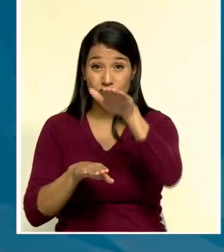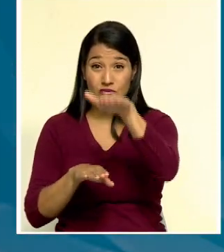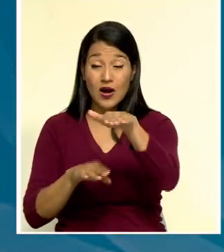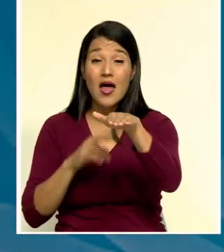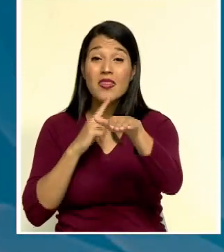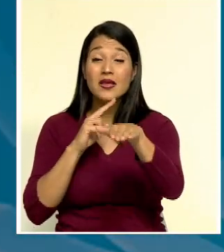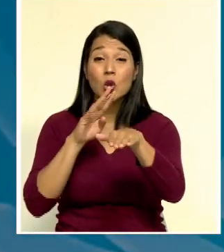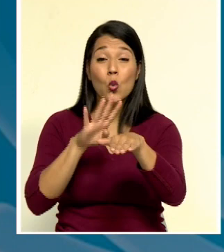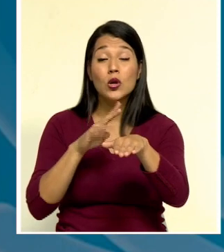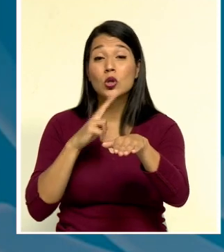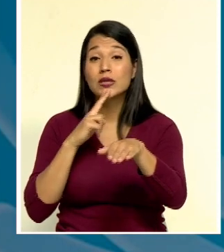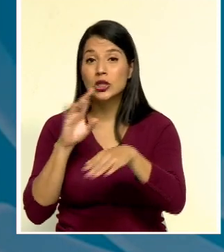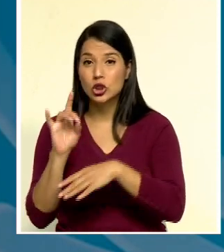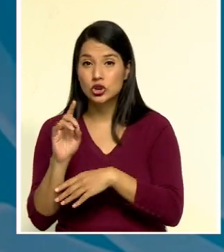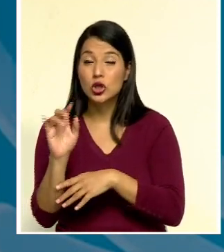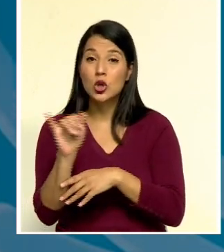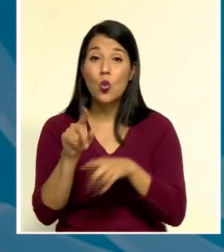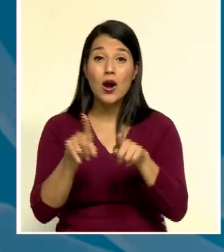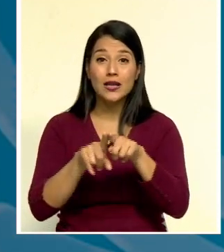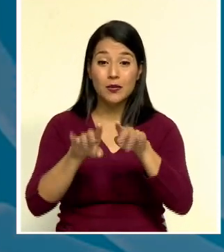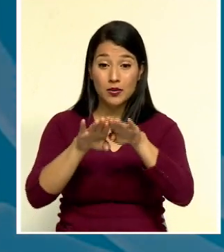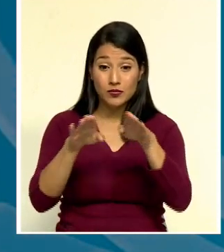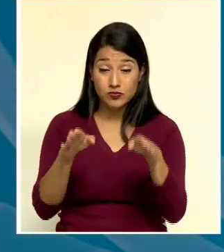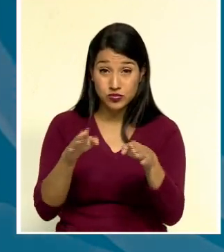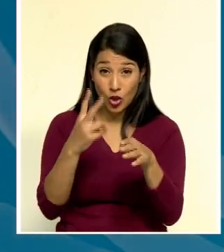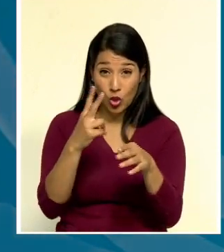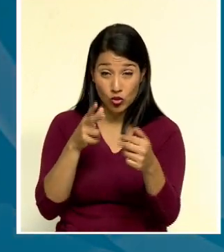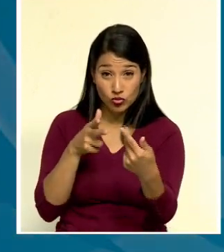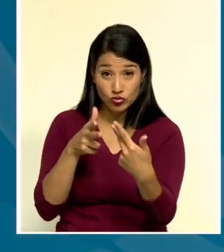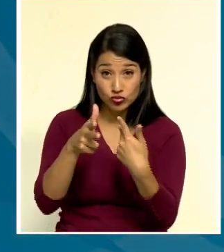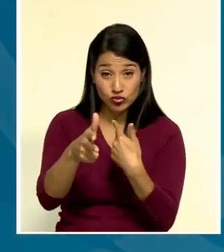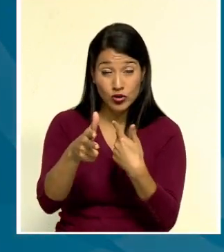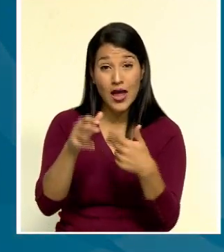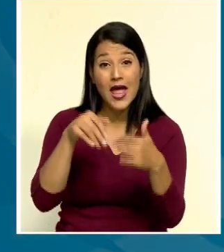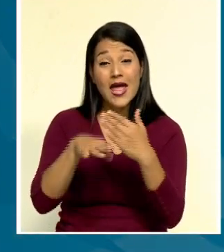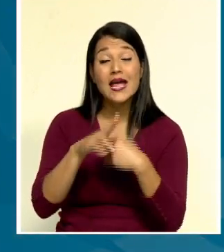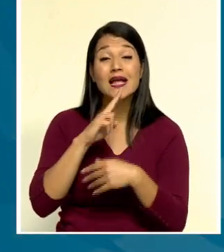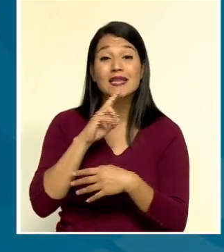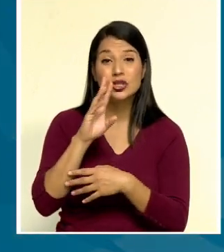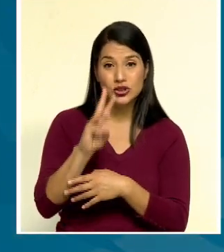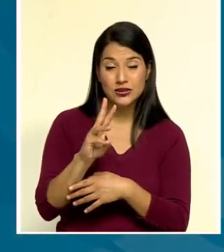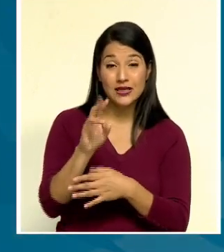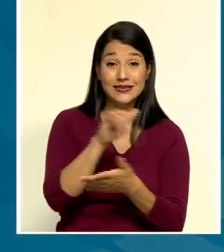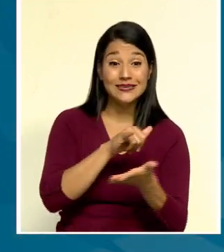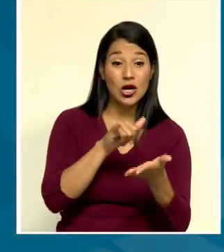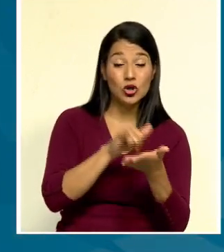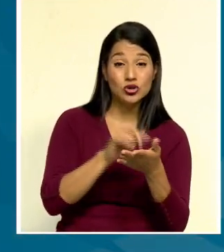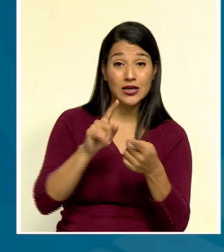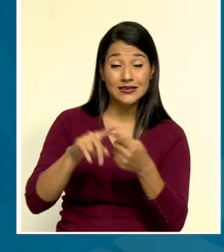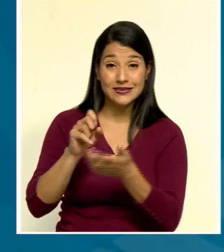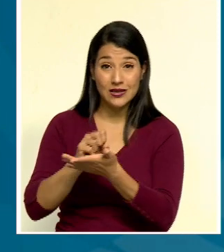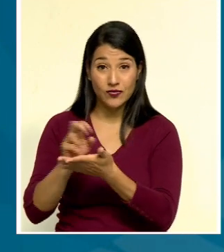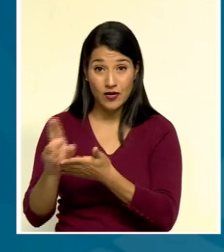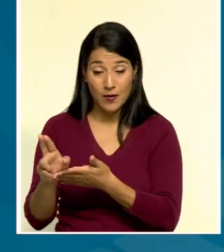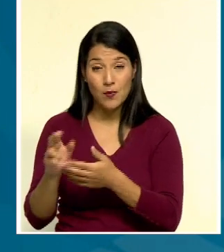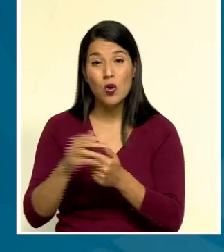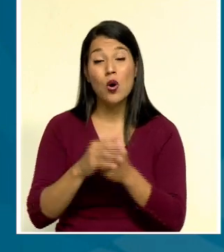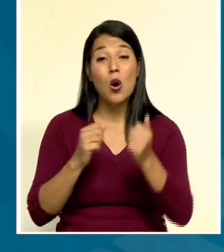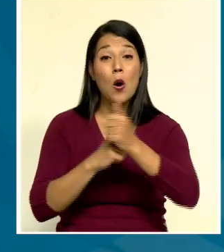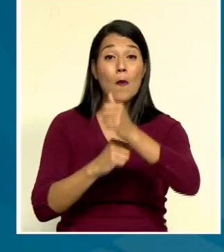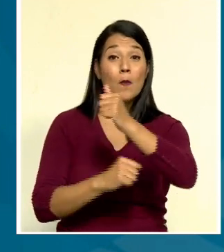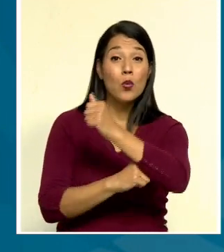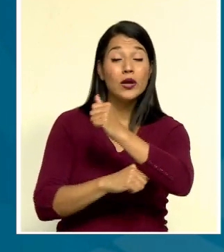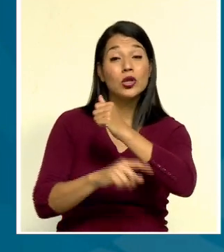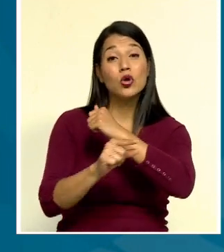4 y Atillo 8, así como un túnel de 2 carriles en Atillo 6, San José San Ramón, el lote 2, el puente sobre el